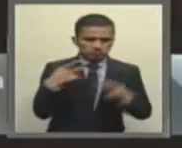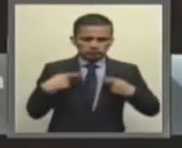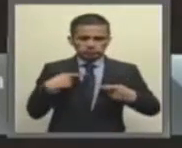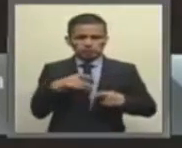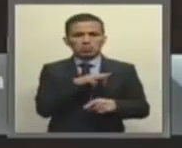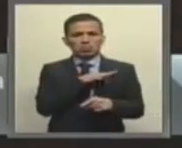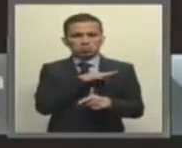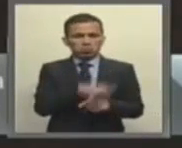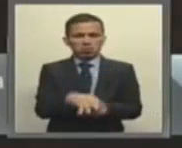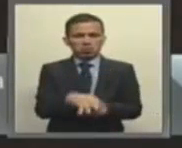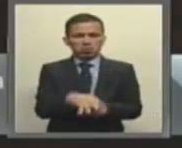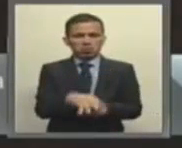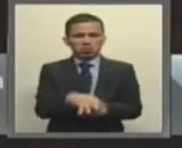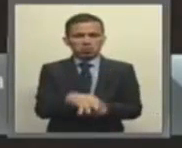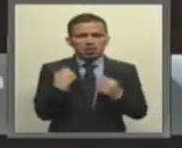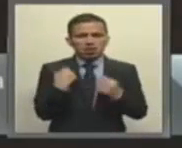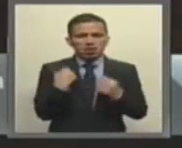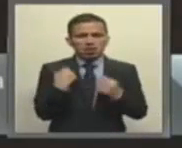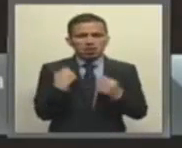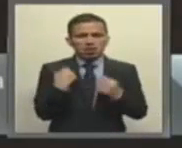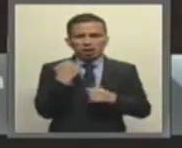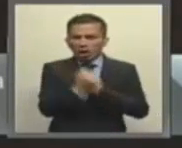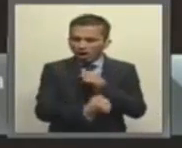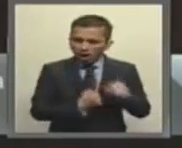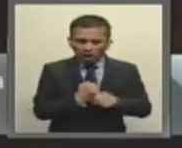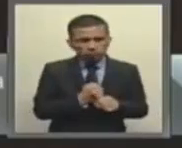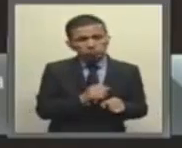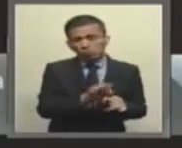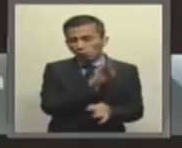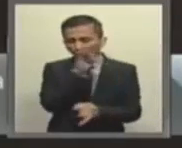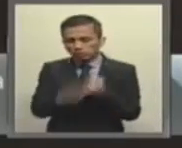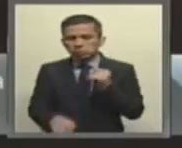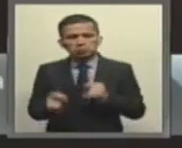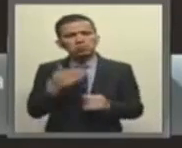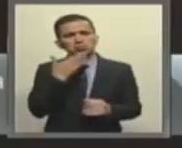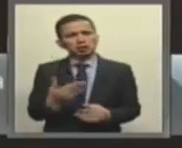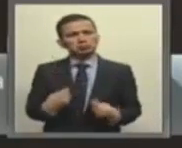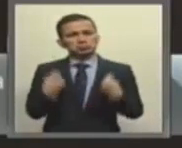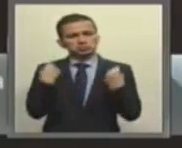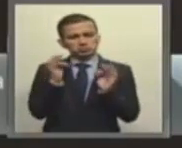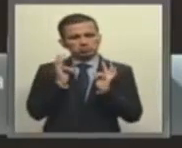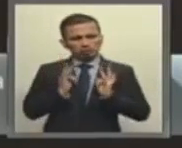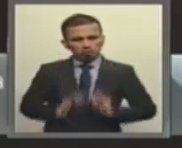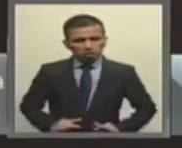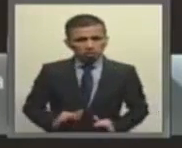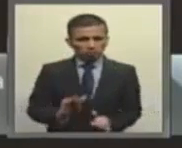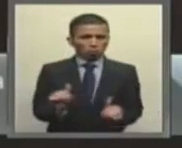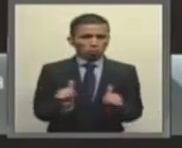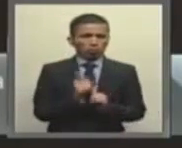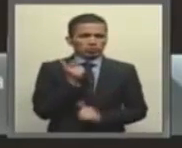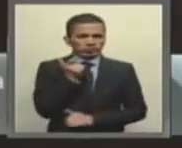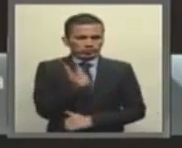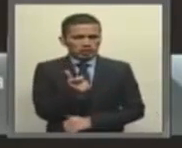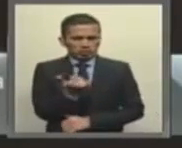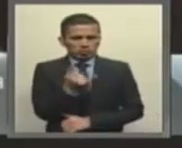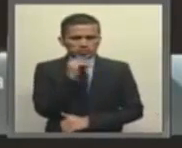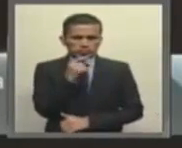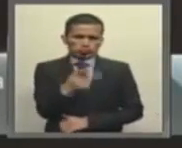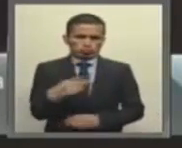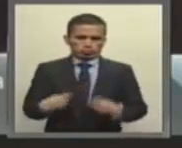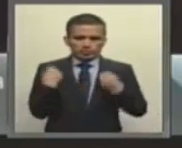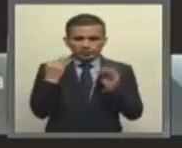pueda disfrutar sus últimos años de una manera tranquila en términos financieros y de calidad de